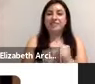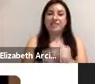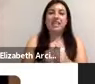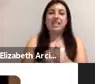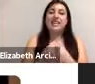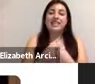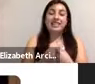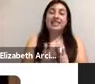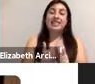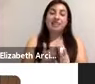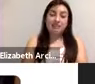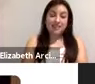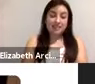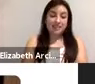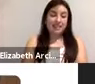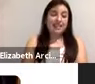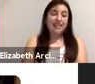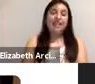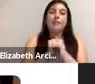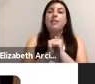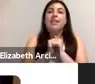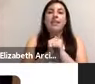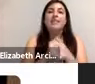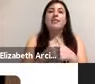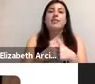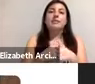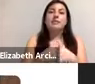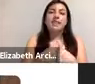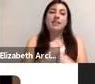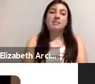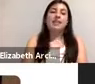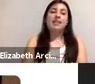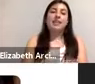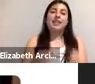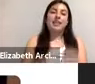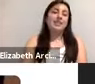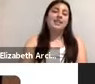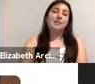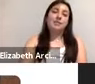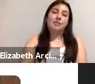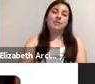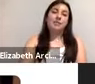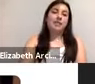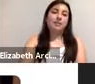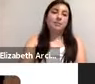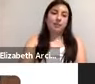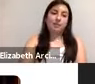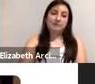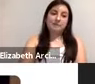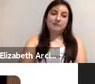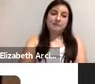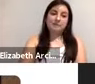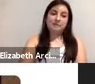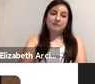todo su CV, es extenso e impresionante, pero le agradezco infinitamente que esta noche nos haya